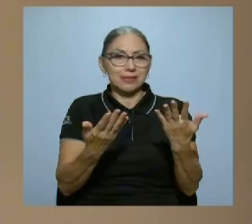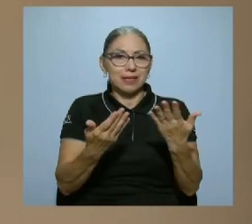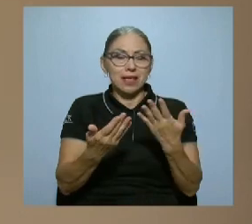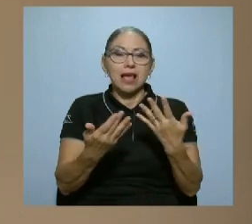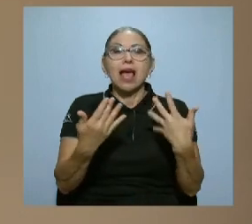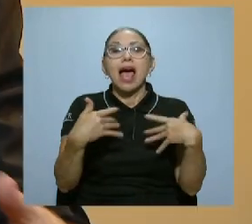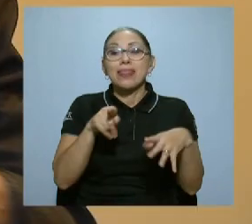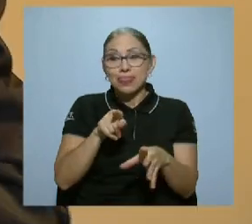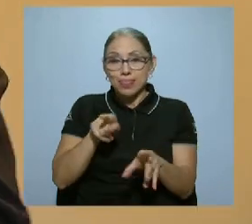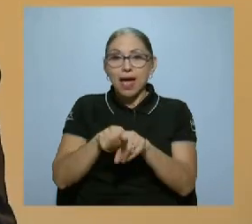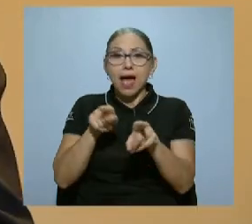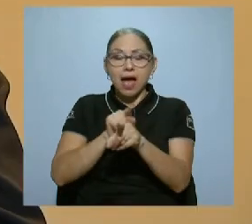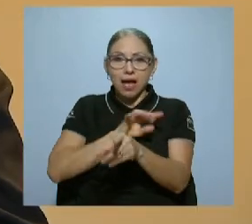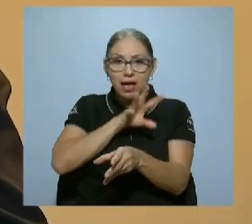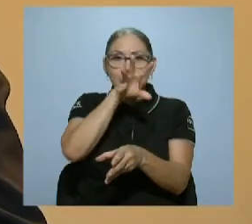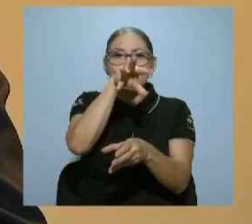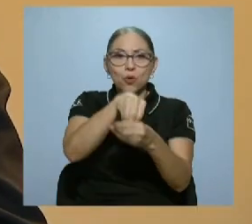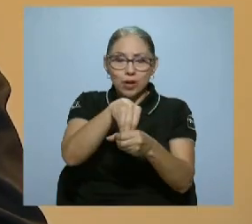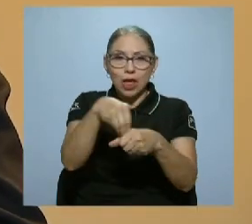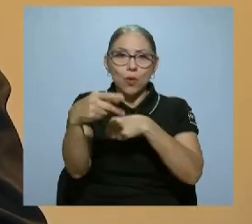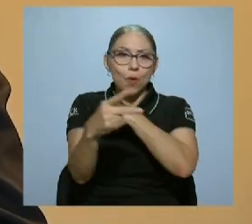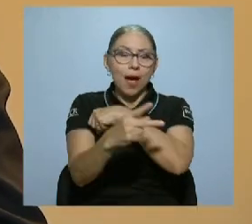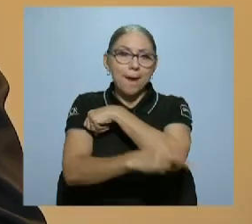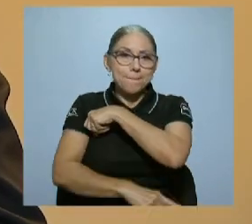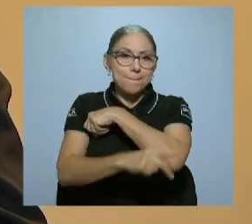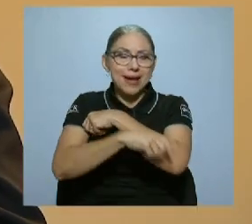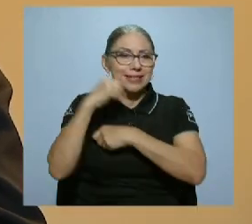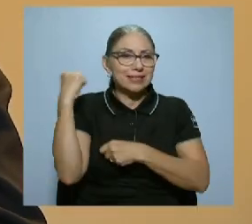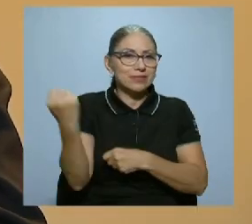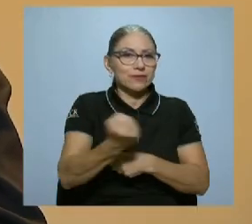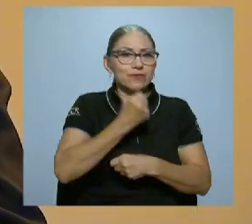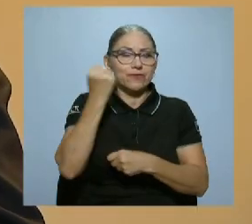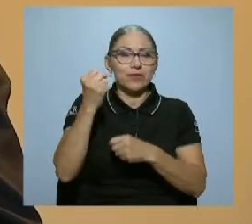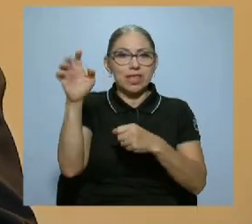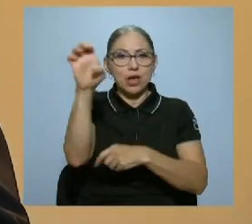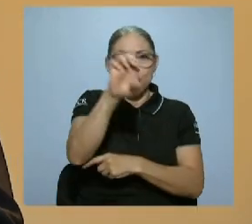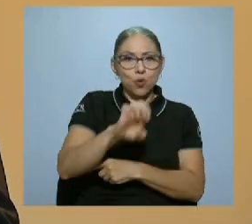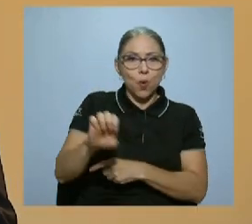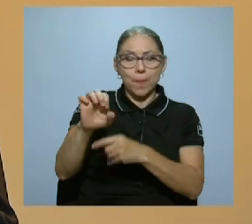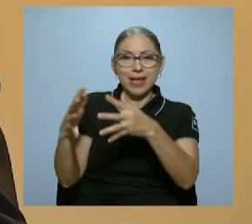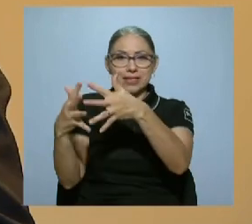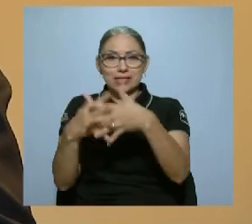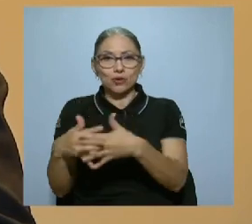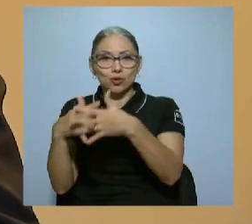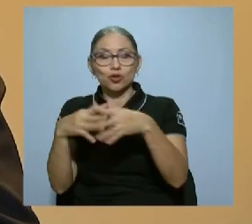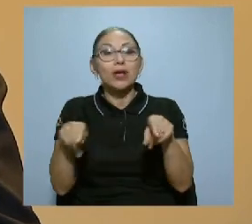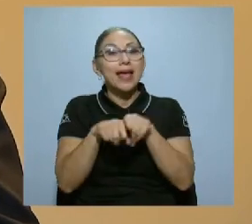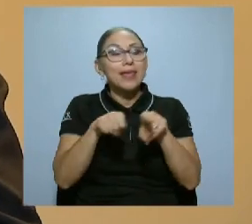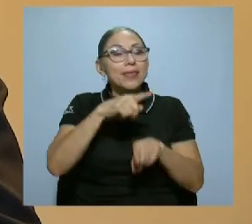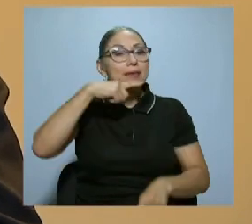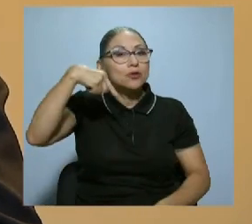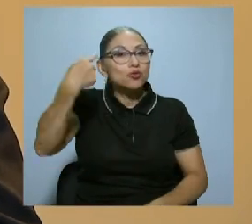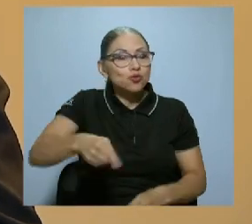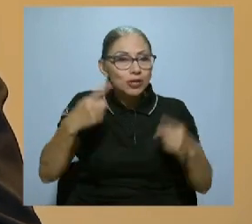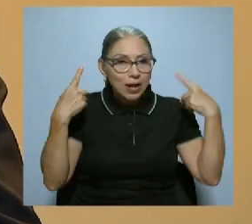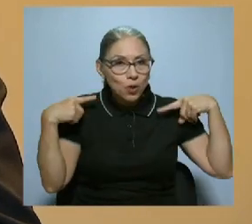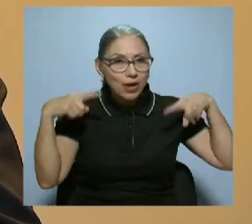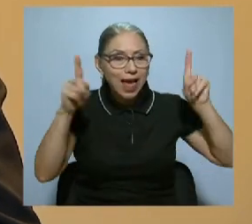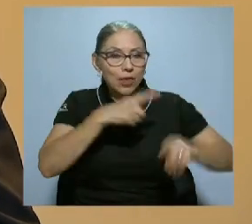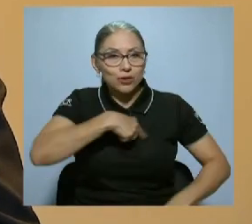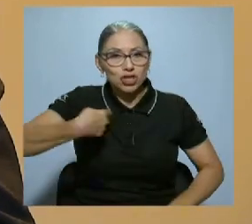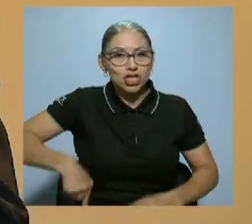a las potencias de Europa y de los Estados Unidos. Por otro lado, Rusia ha conseguido el apoyo de